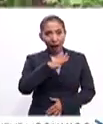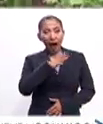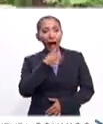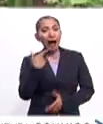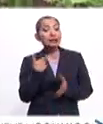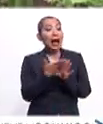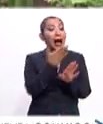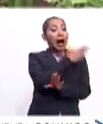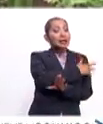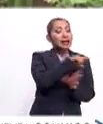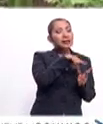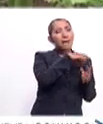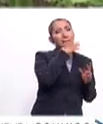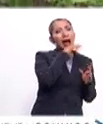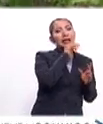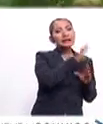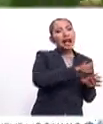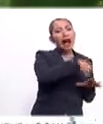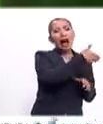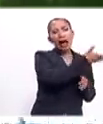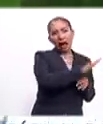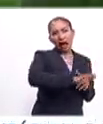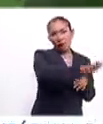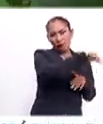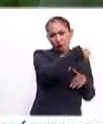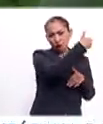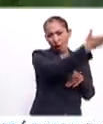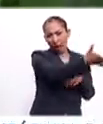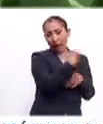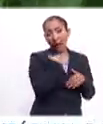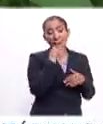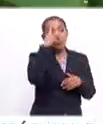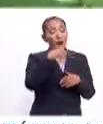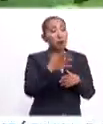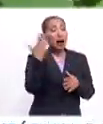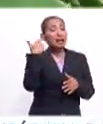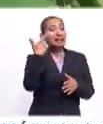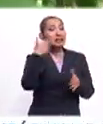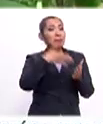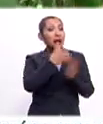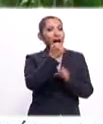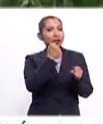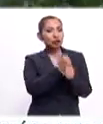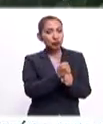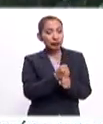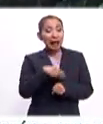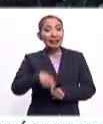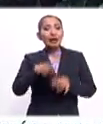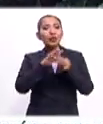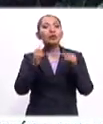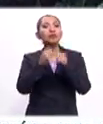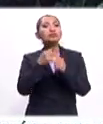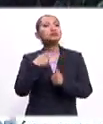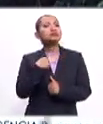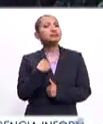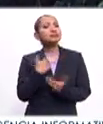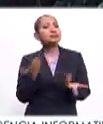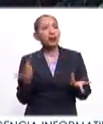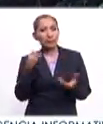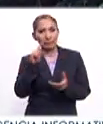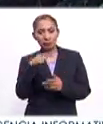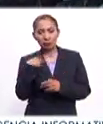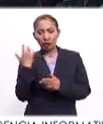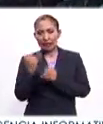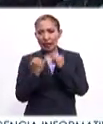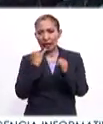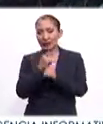día son descendientes de un maíz silvestre que crecía en México hace más de 7,000 años. En Cuenta conmigo, en